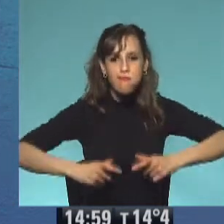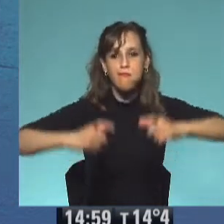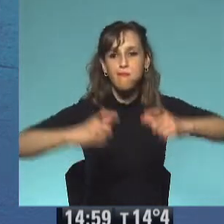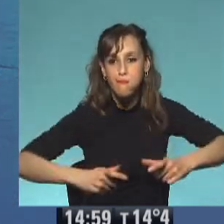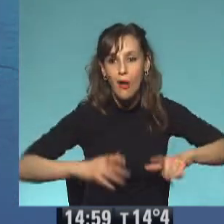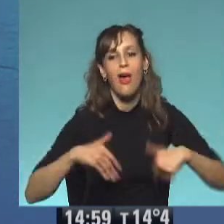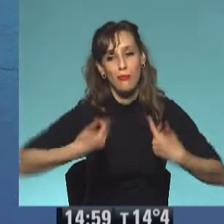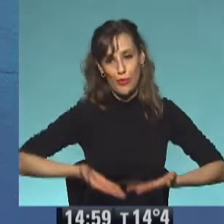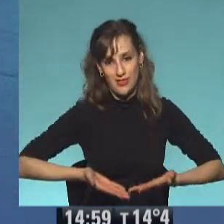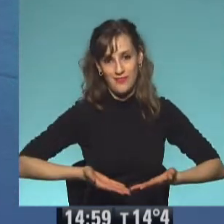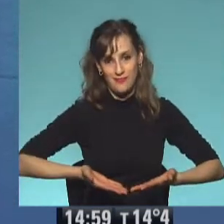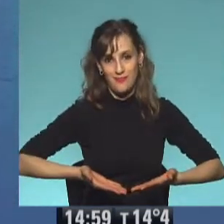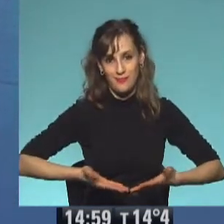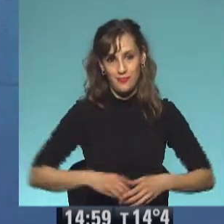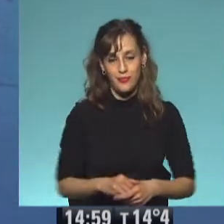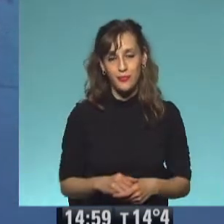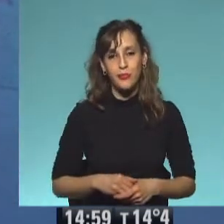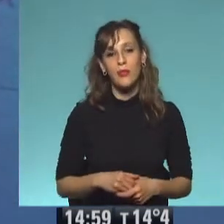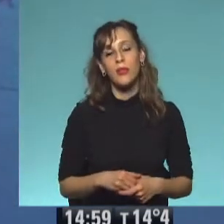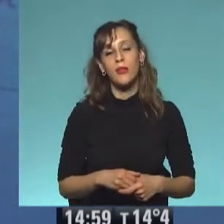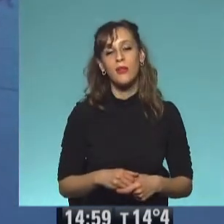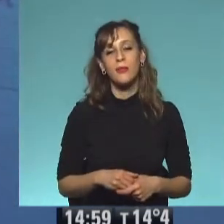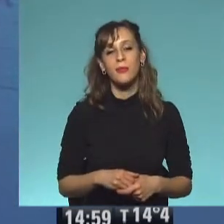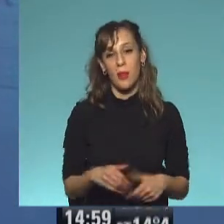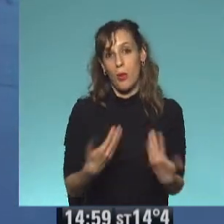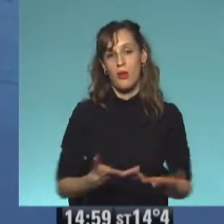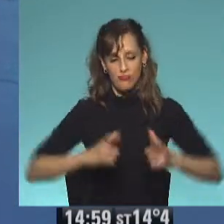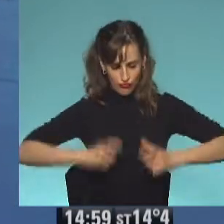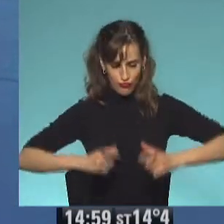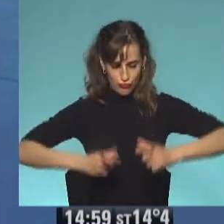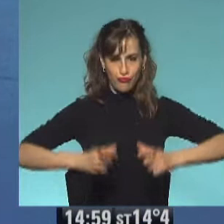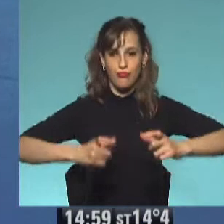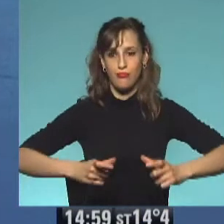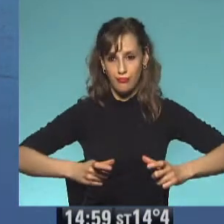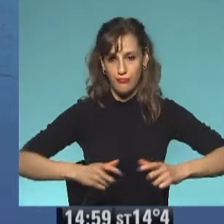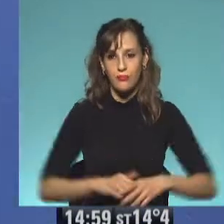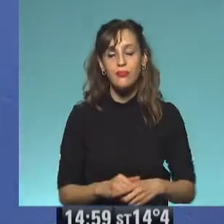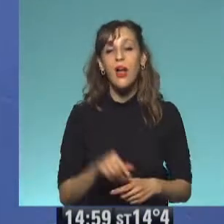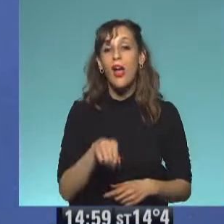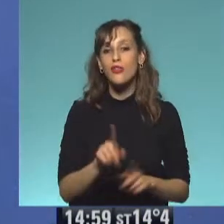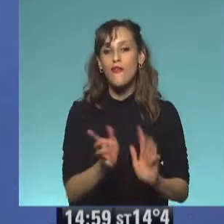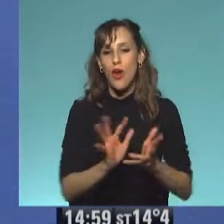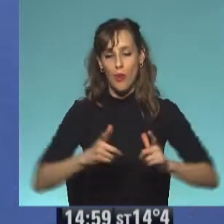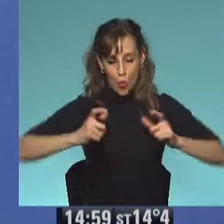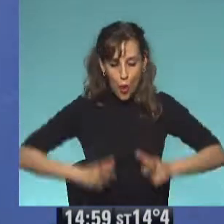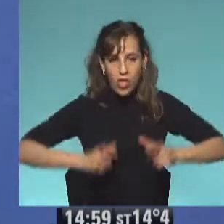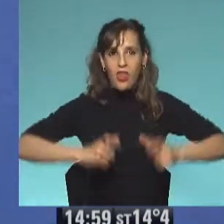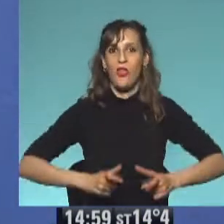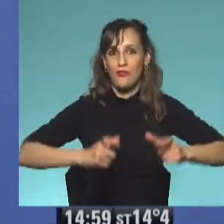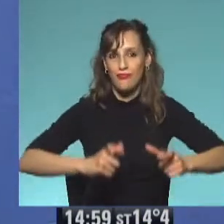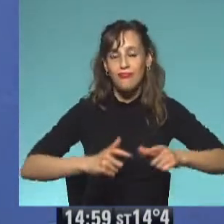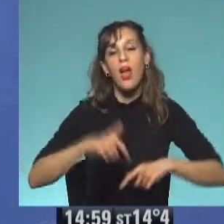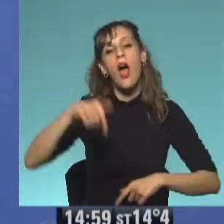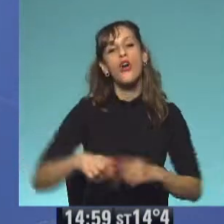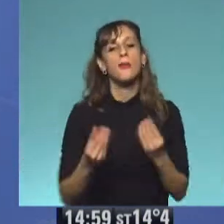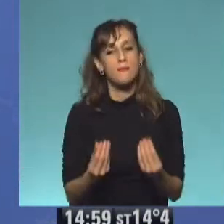una tiza recién ahí tenemos sus cuadrados perfecto vamos a hacer ahora